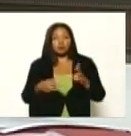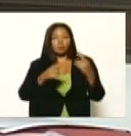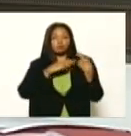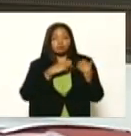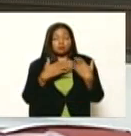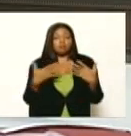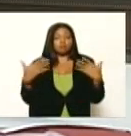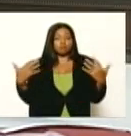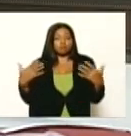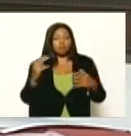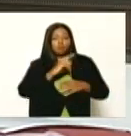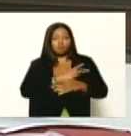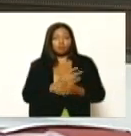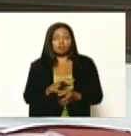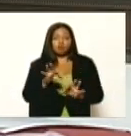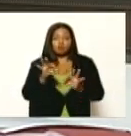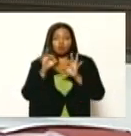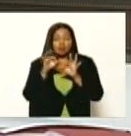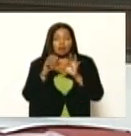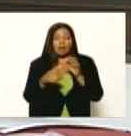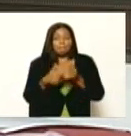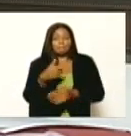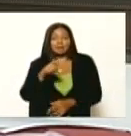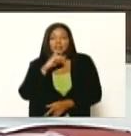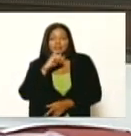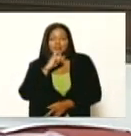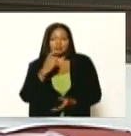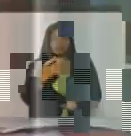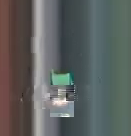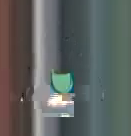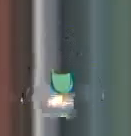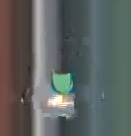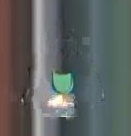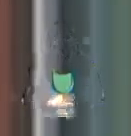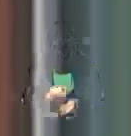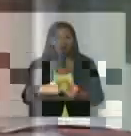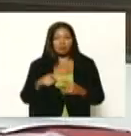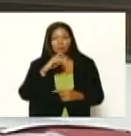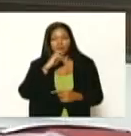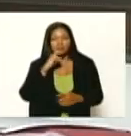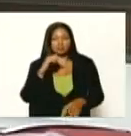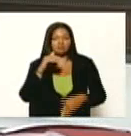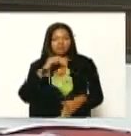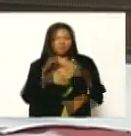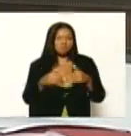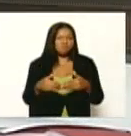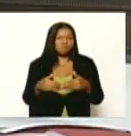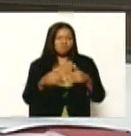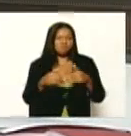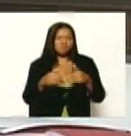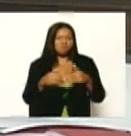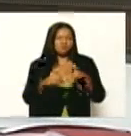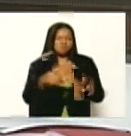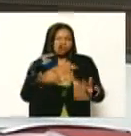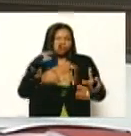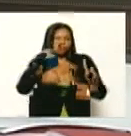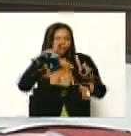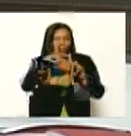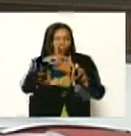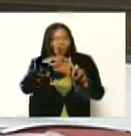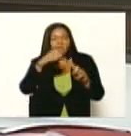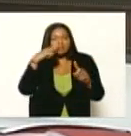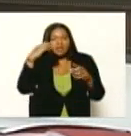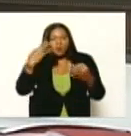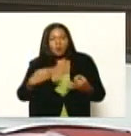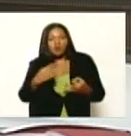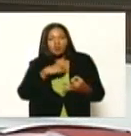enorme. Escogimos la vía más difícil, pero es difícil de transitar, pero la vía seguro y con